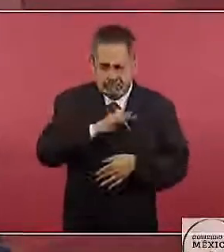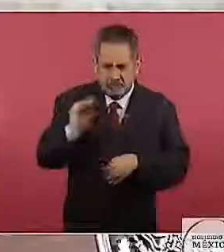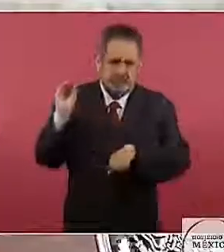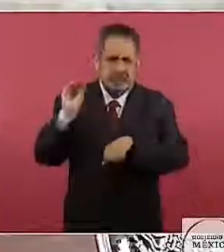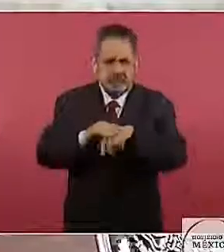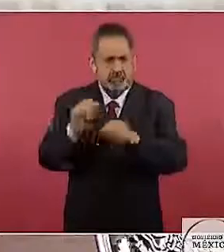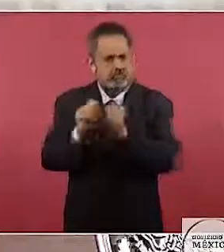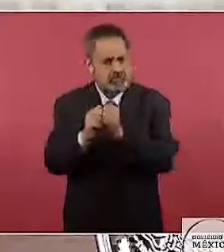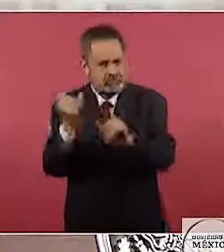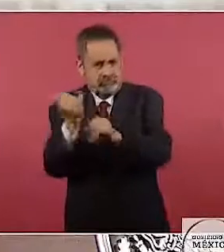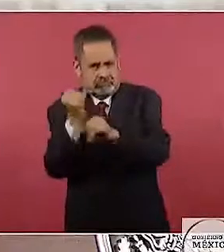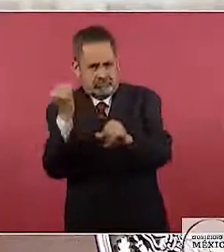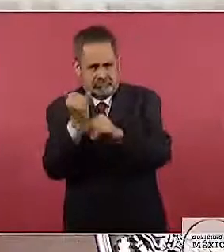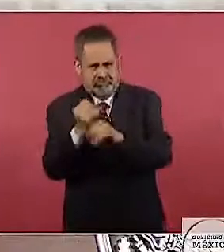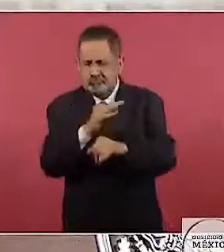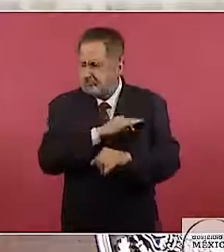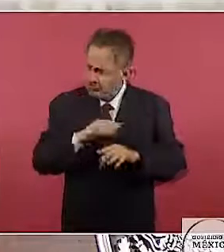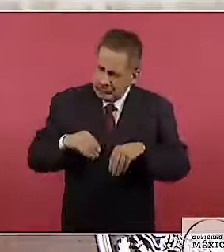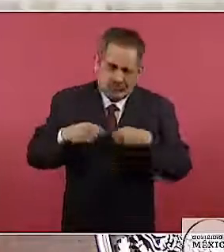lo del internet?